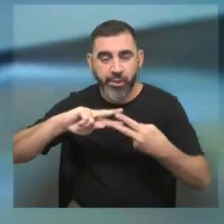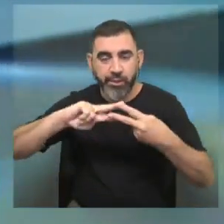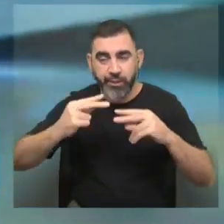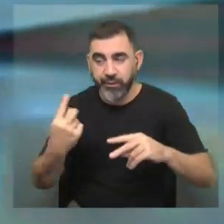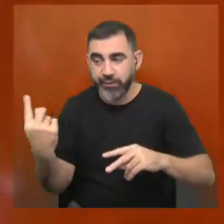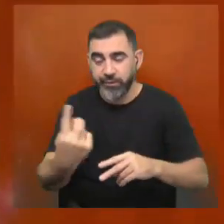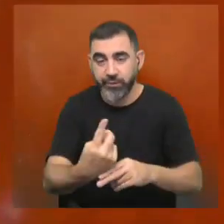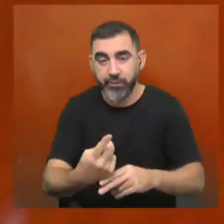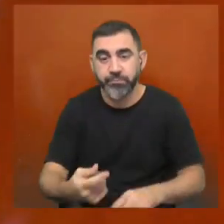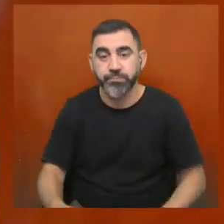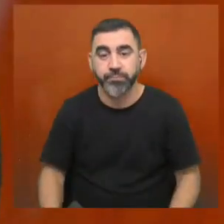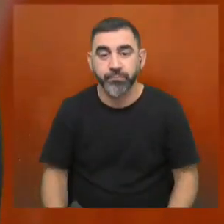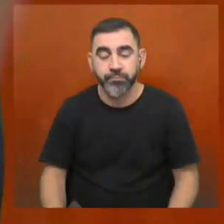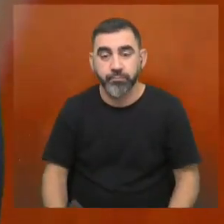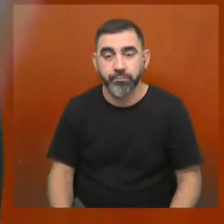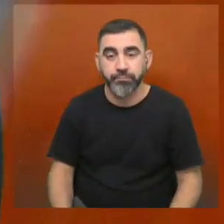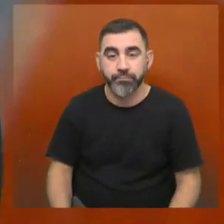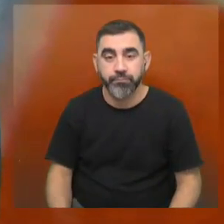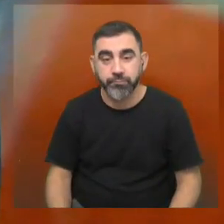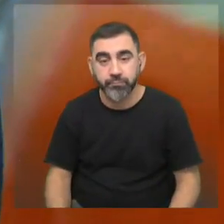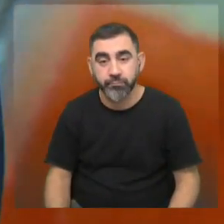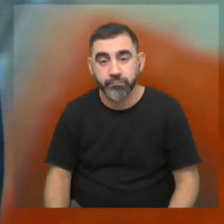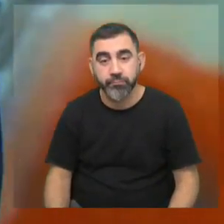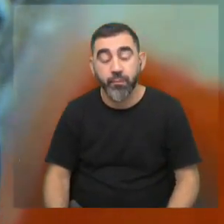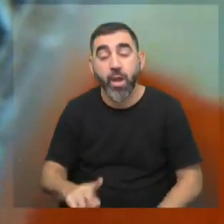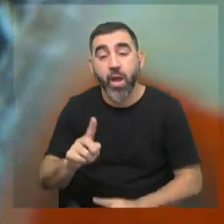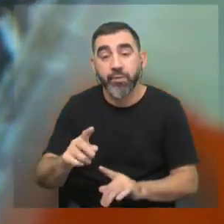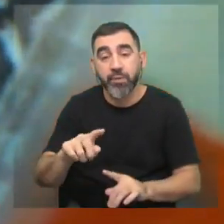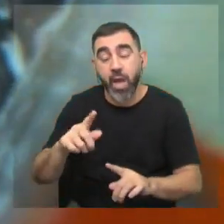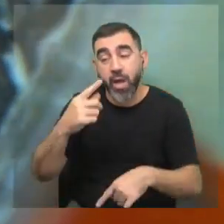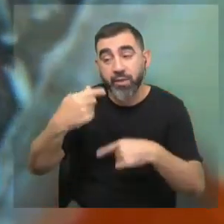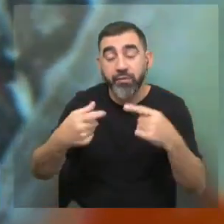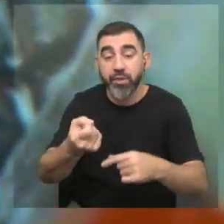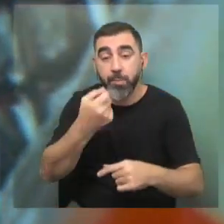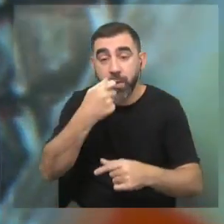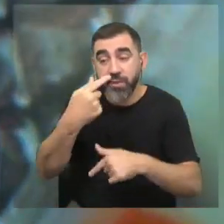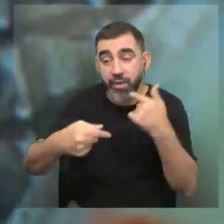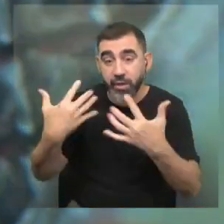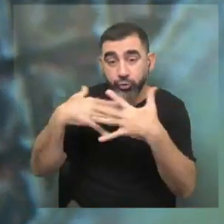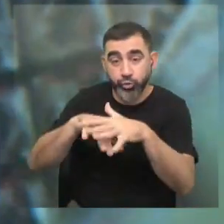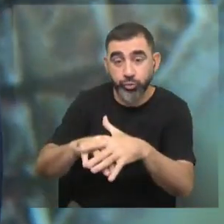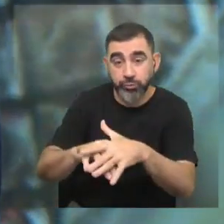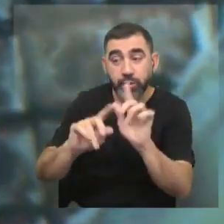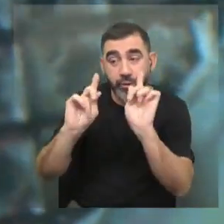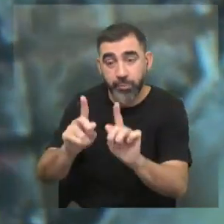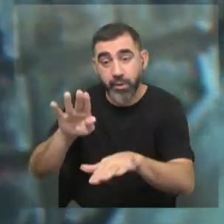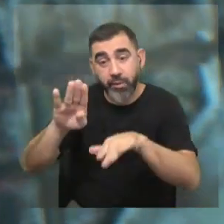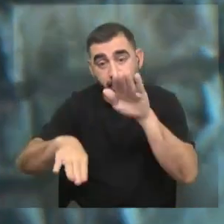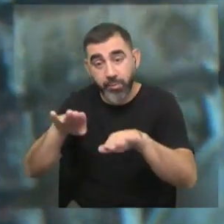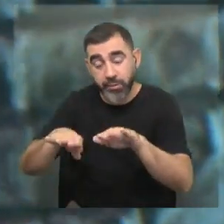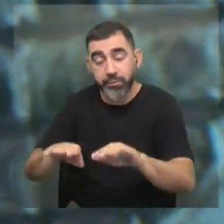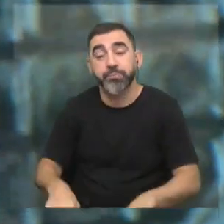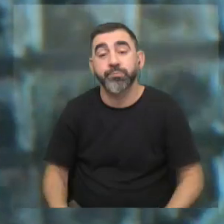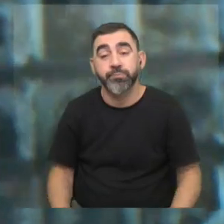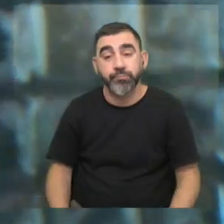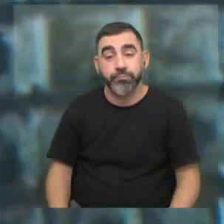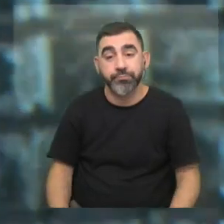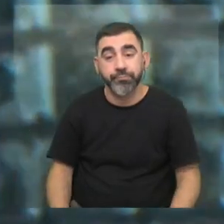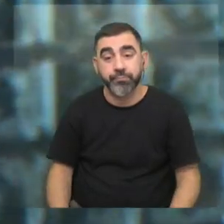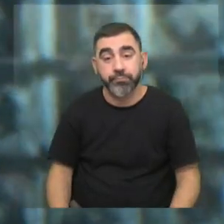Uno de los problemas que más afectan los cursos de agua son las floraciones de cianobacterias. Estos microorganismos que habitan tanto en